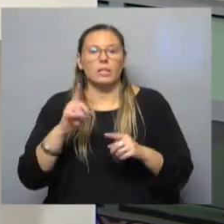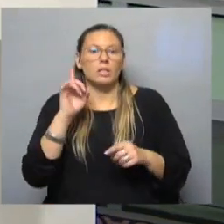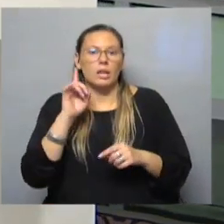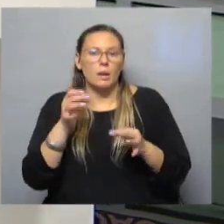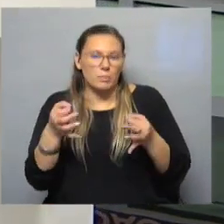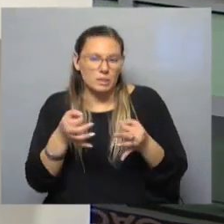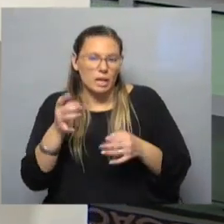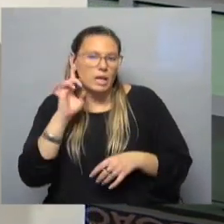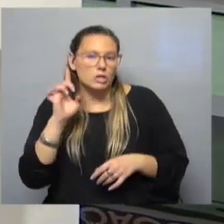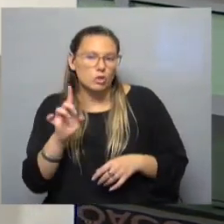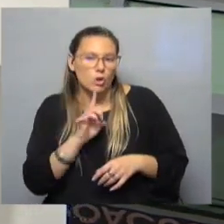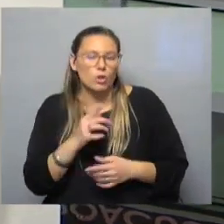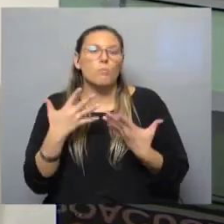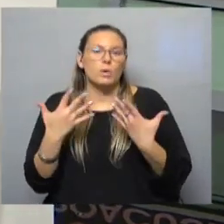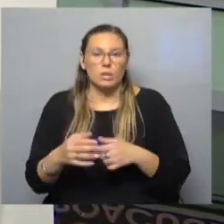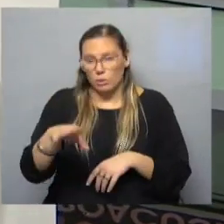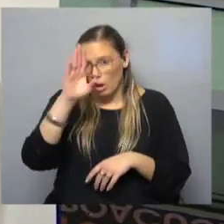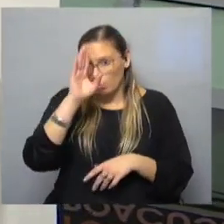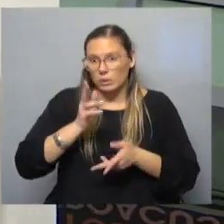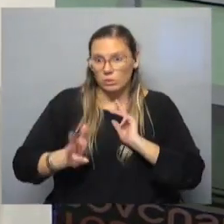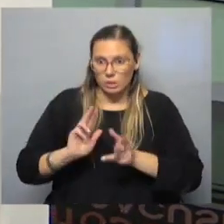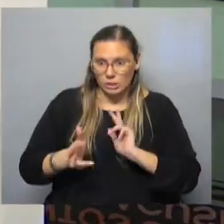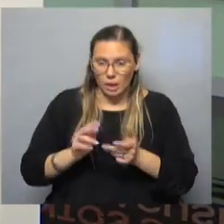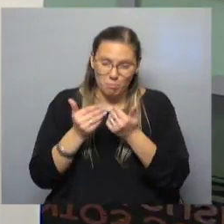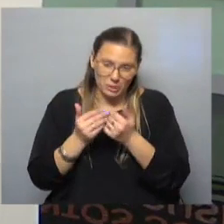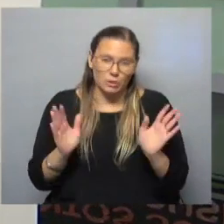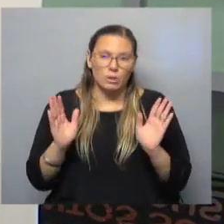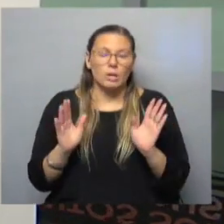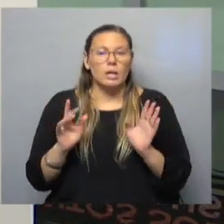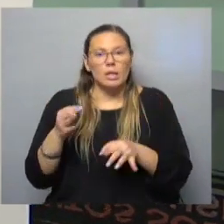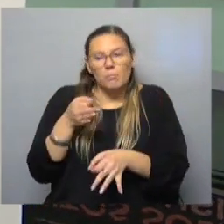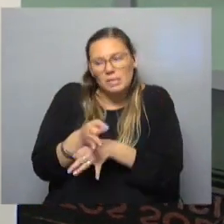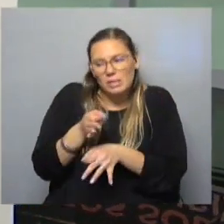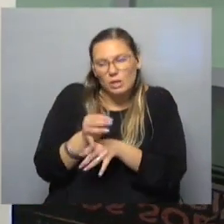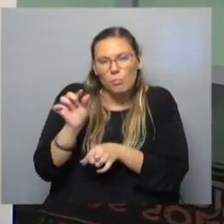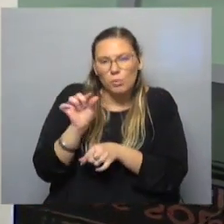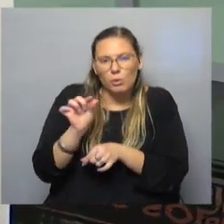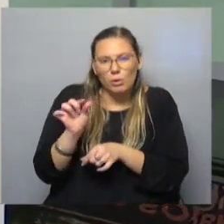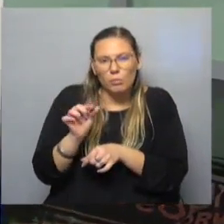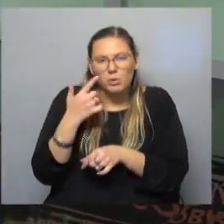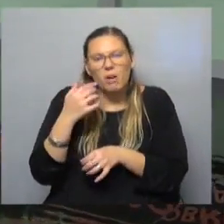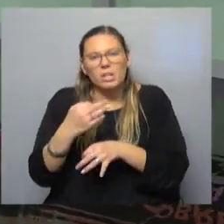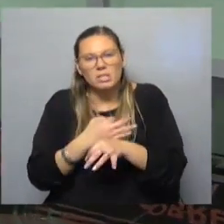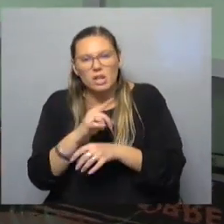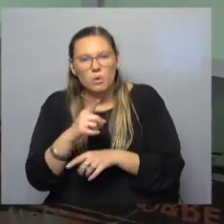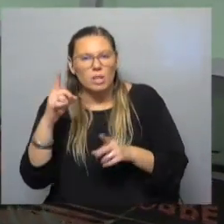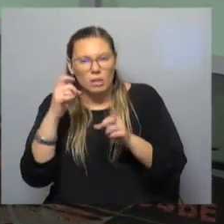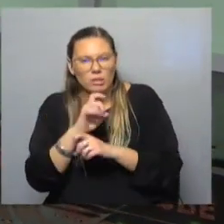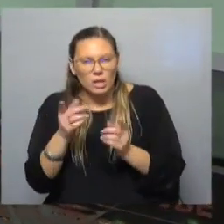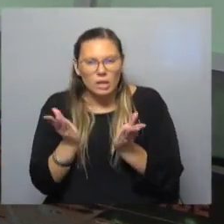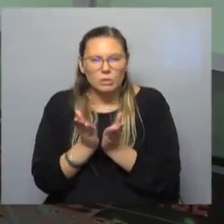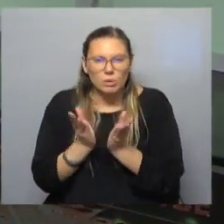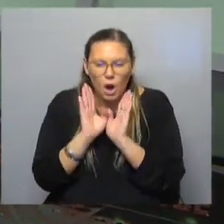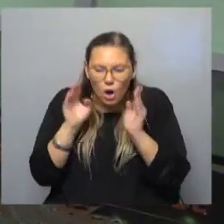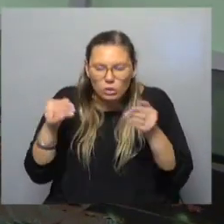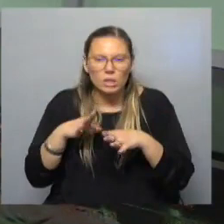eso empezó a hacer y aprender lengua de señas. Y me enseñaba un poco, yo le decía, bueno, enseñarme no es difícil, tenés que estudiar, concentrarte en